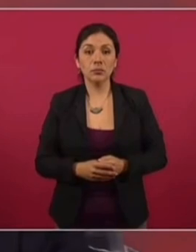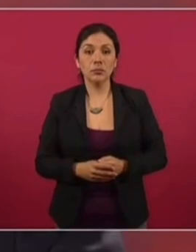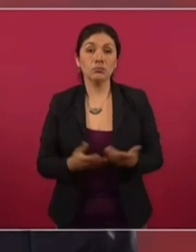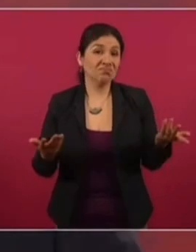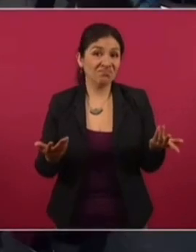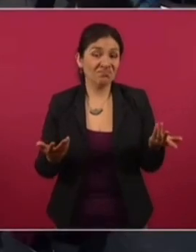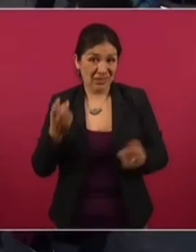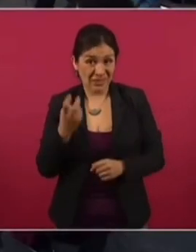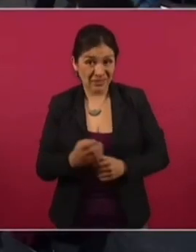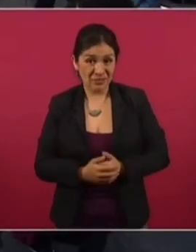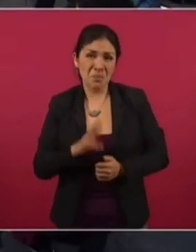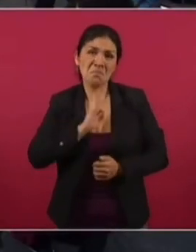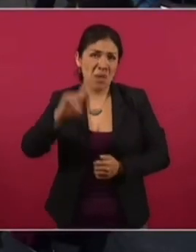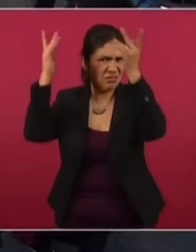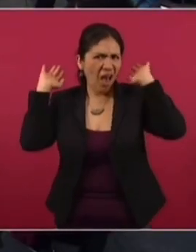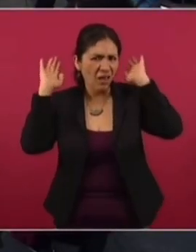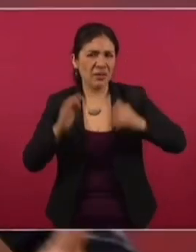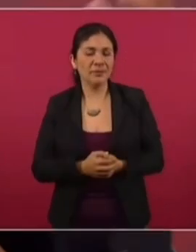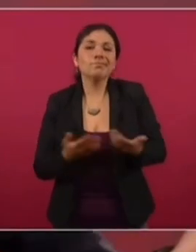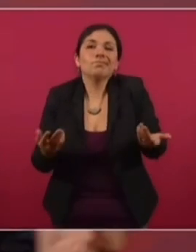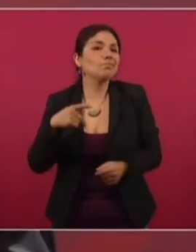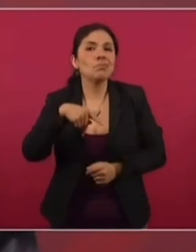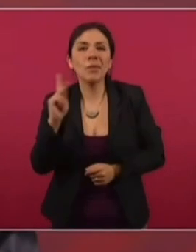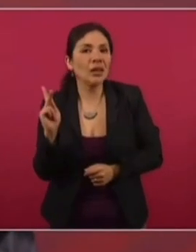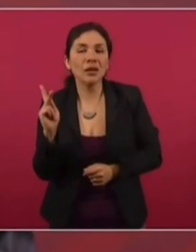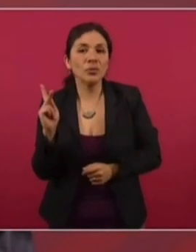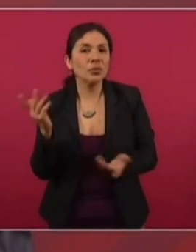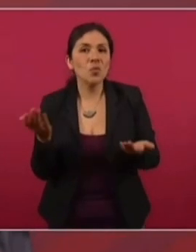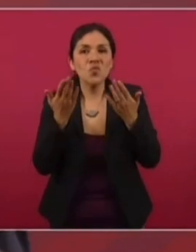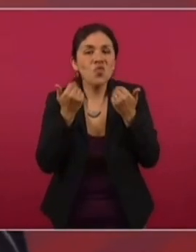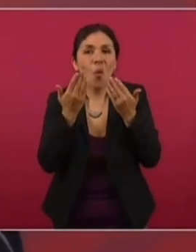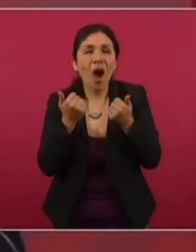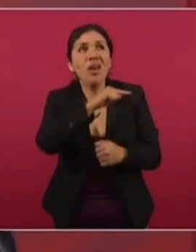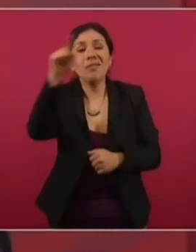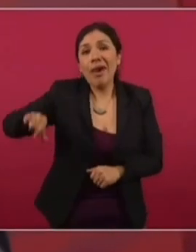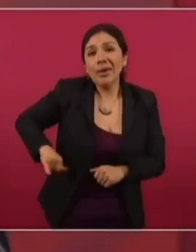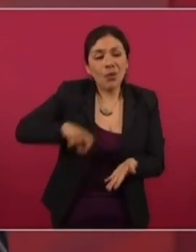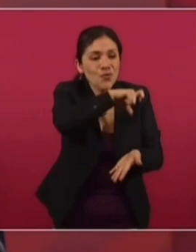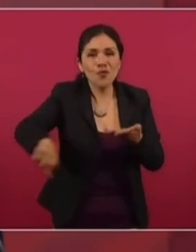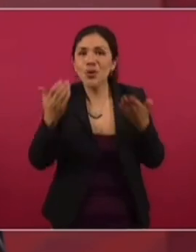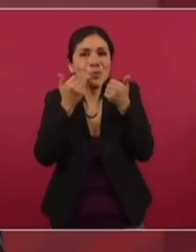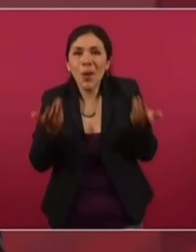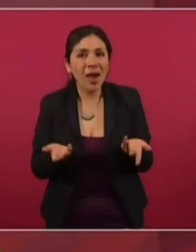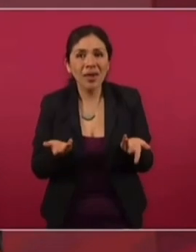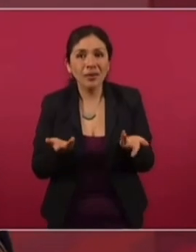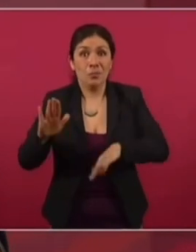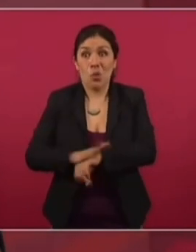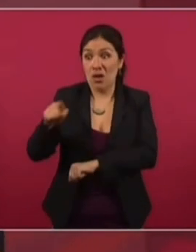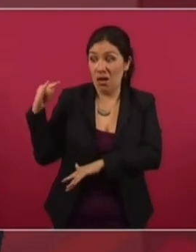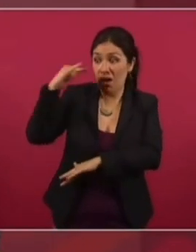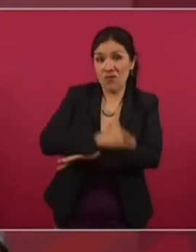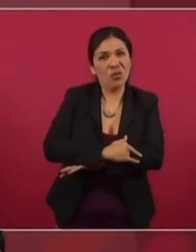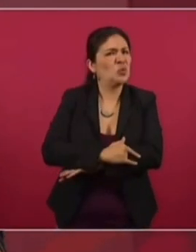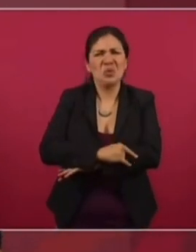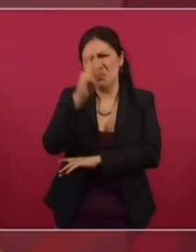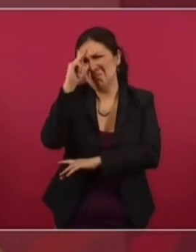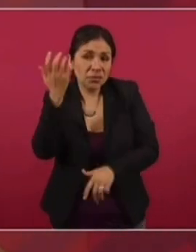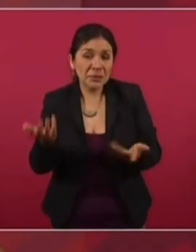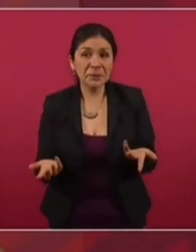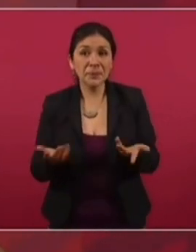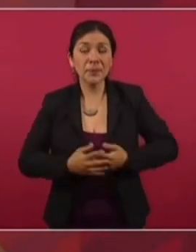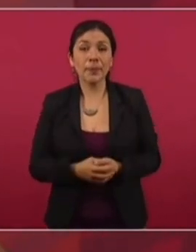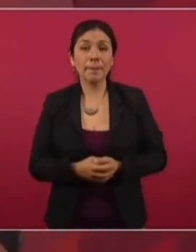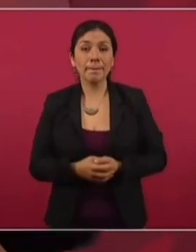Entonces lo ideal era venderlo, ¿no? Pero no hay quien lo compre porque es muy extravagante, muy